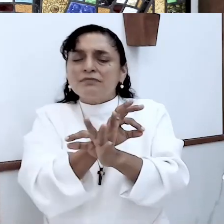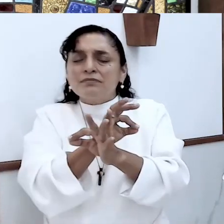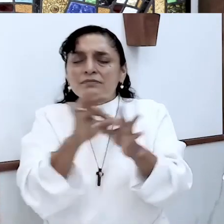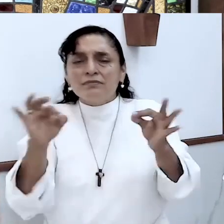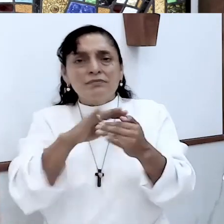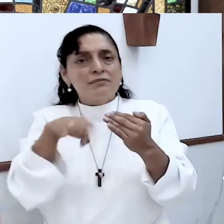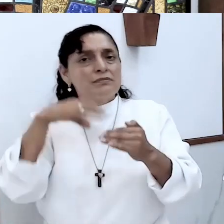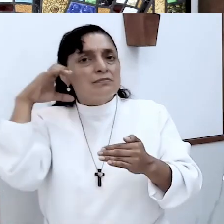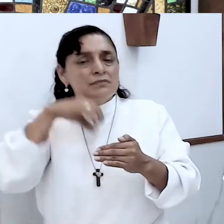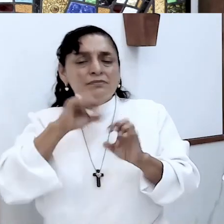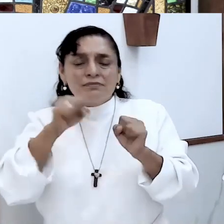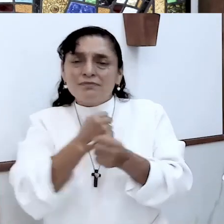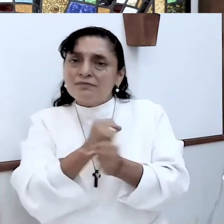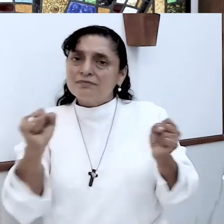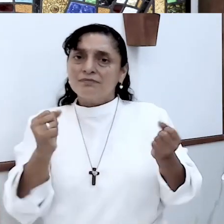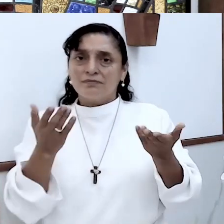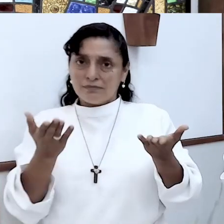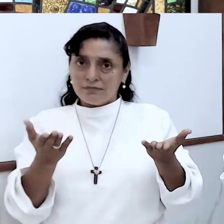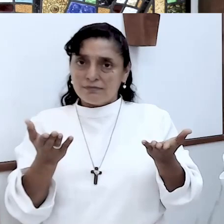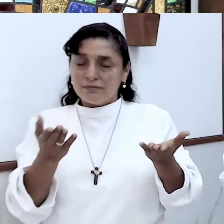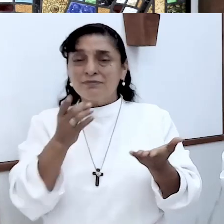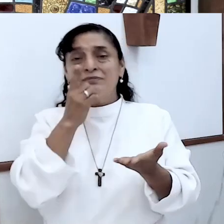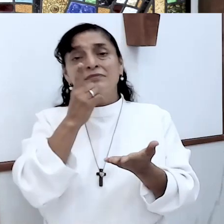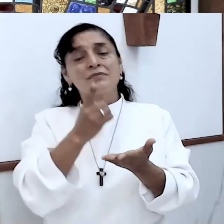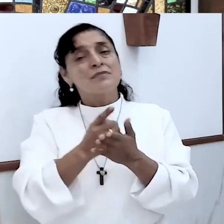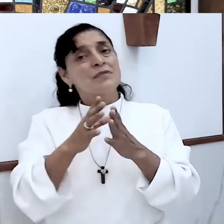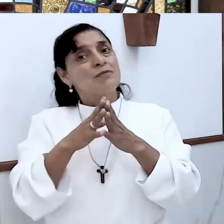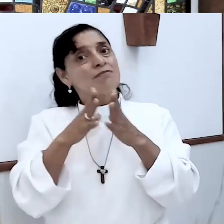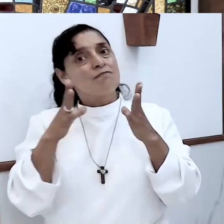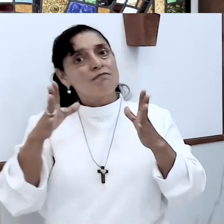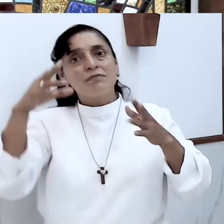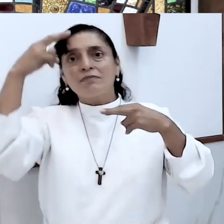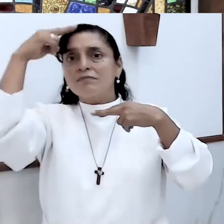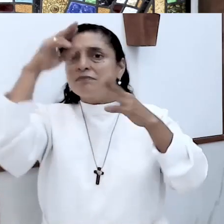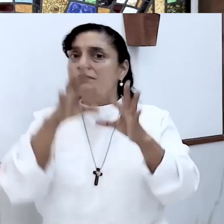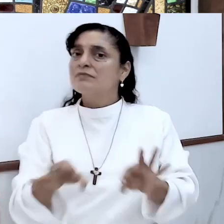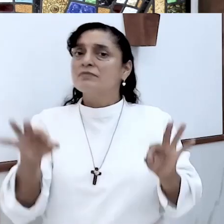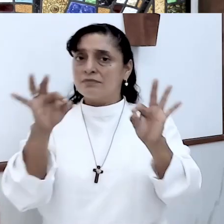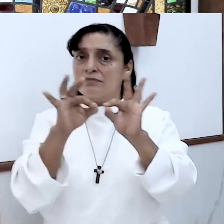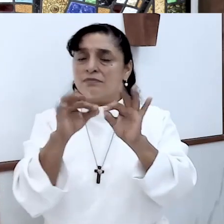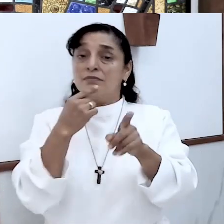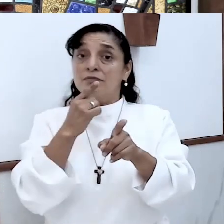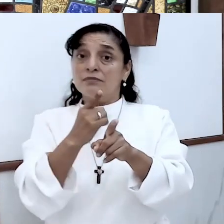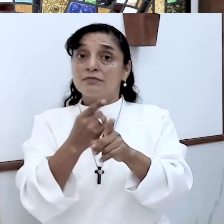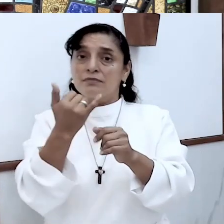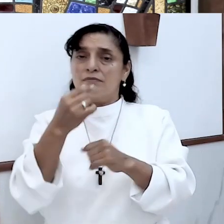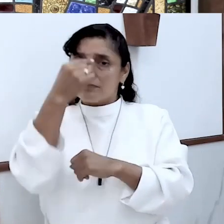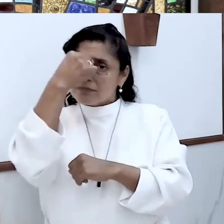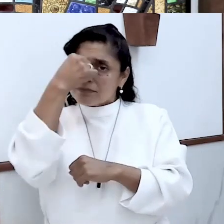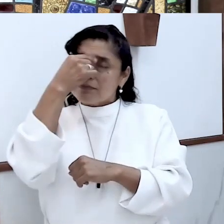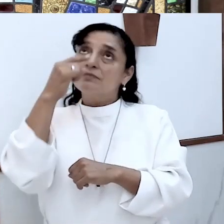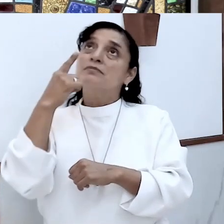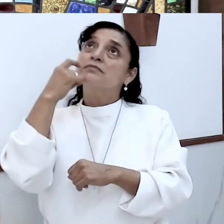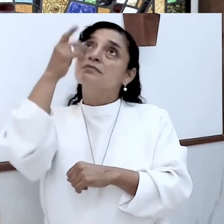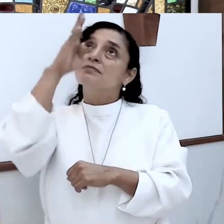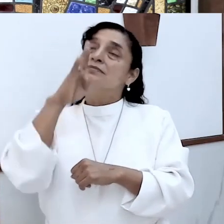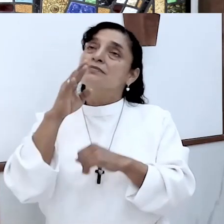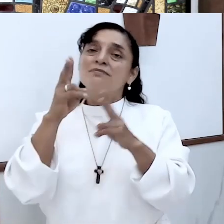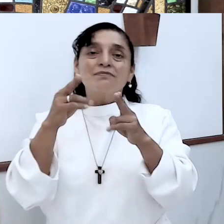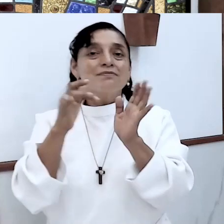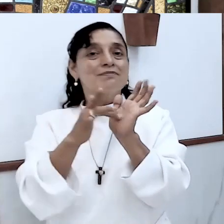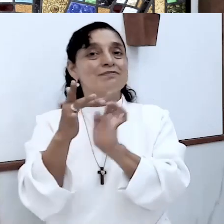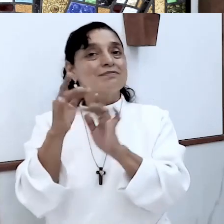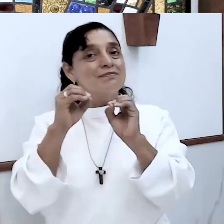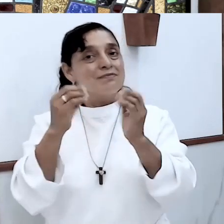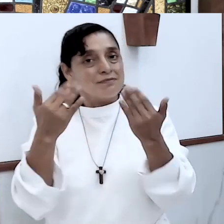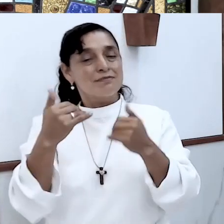purifique de todos los pecados, realmente es una gran noticia. Por eso nos dirigimos al Padre con la misma oración que